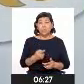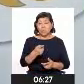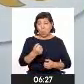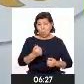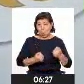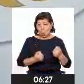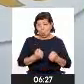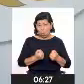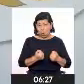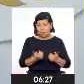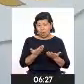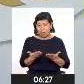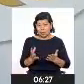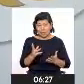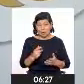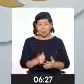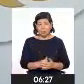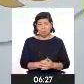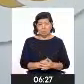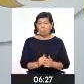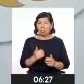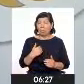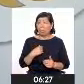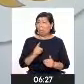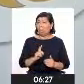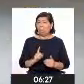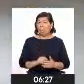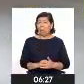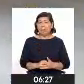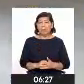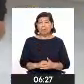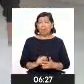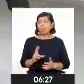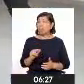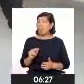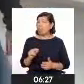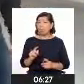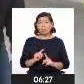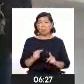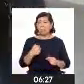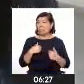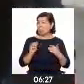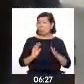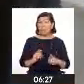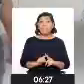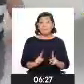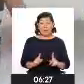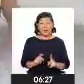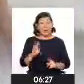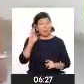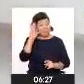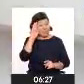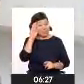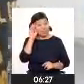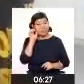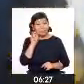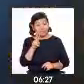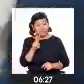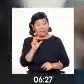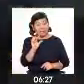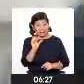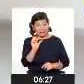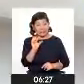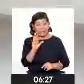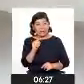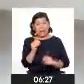llevar de repente las cosas robadas? No. Niega su participación criminal, pero según la policía, estaban a punto de robar